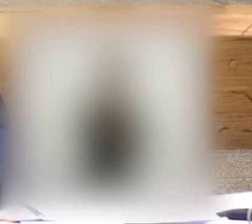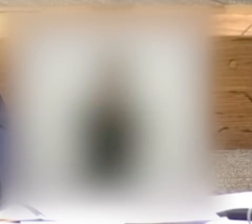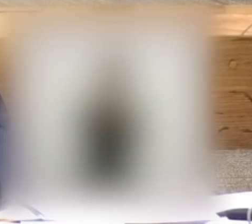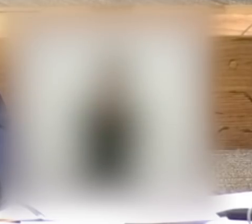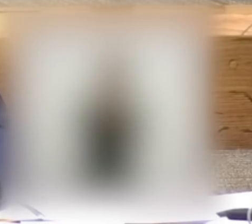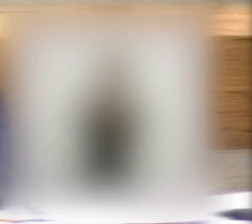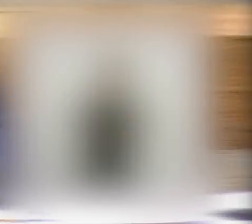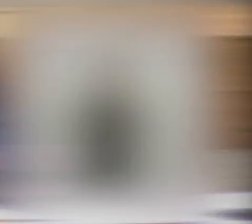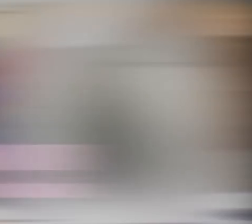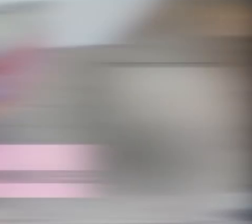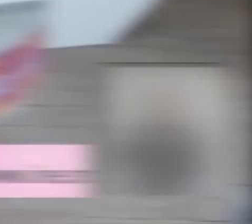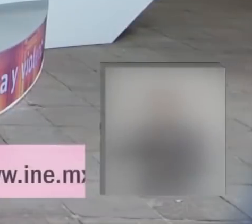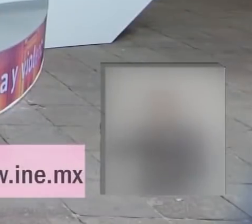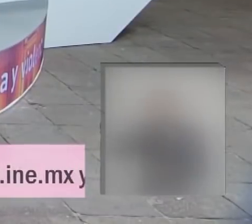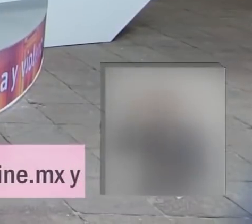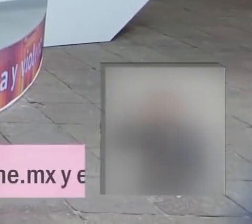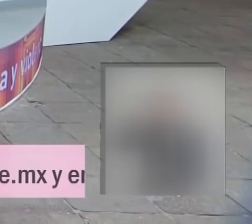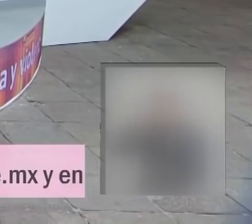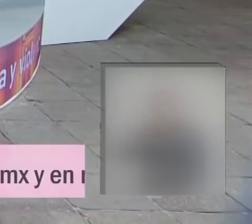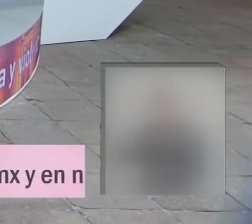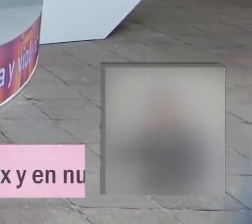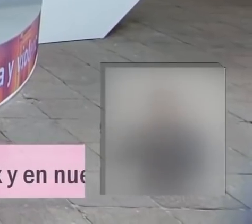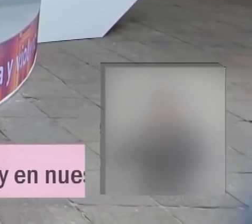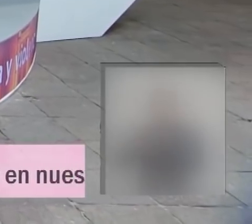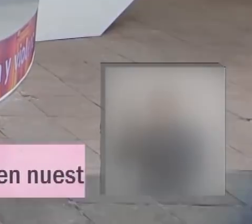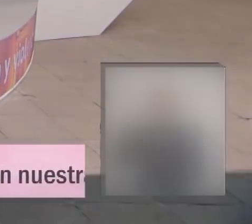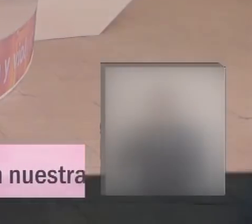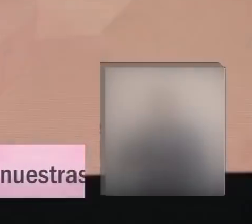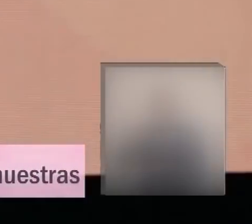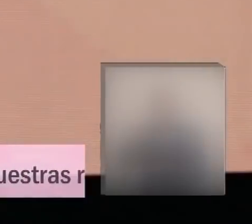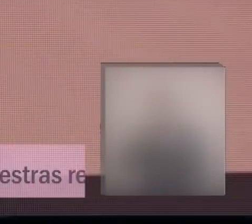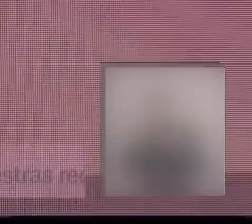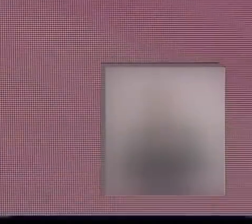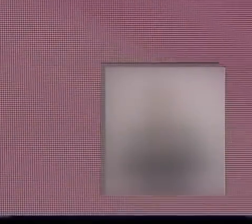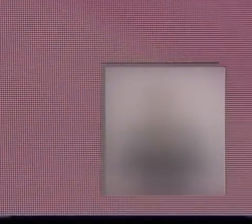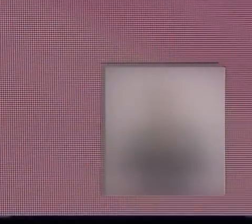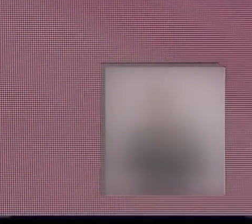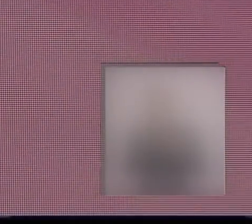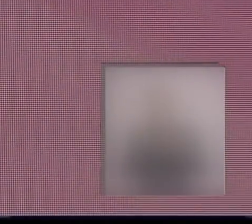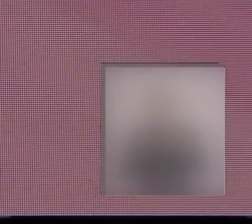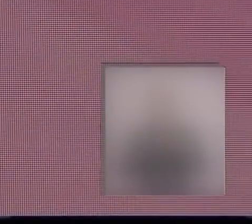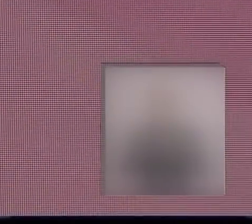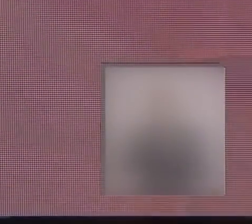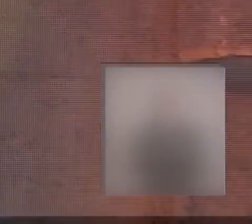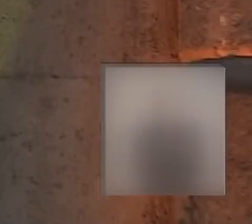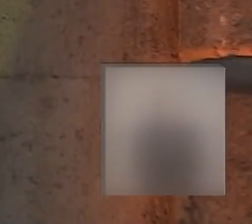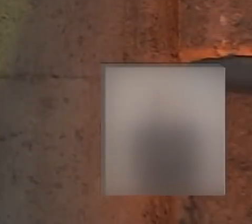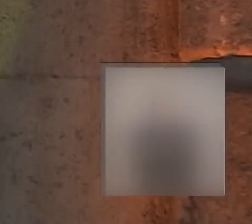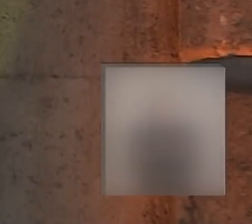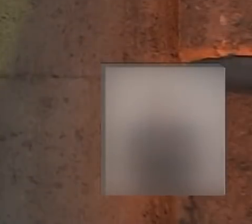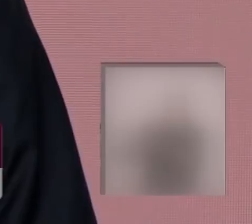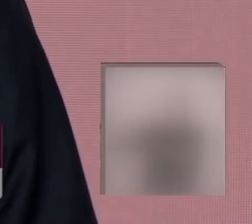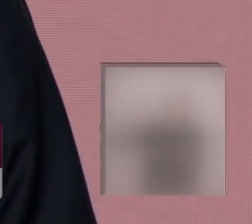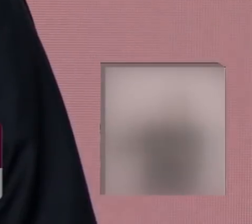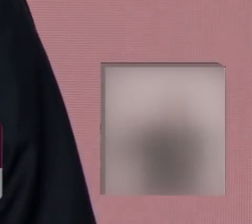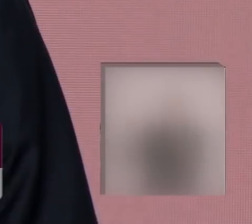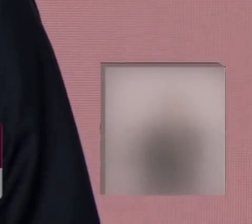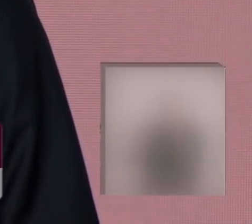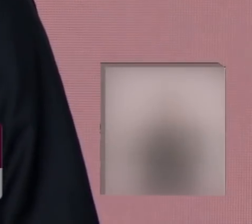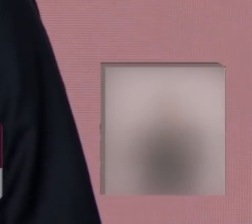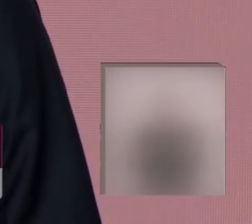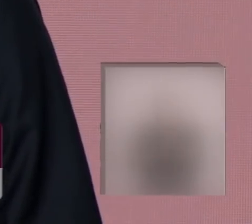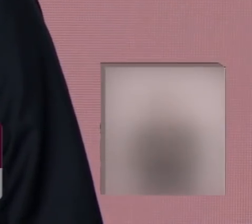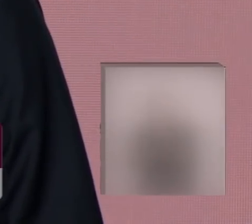de la República. El 22 de abril se realizó el primer debate entre los 5 candidatos a la presidencia. Si